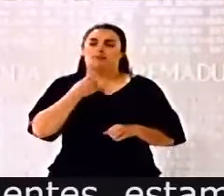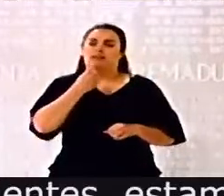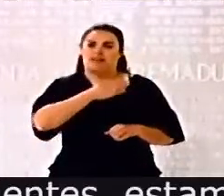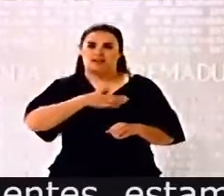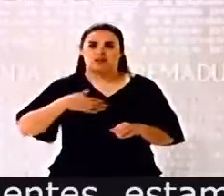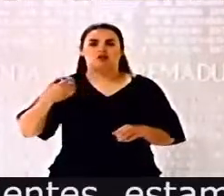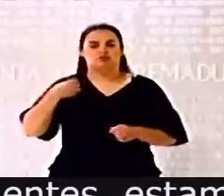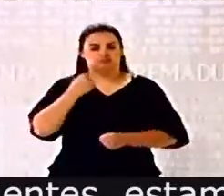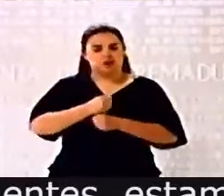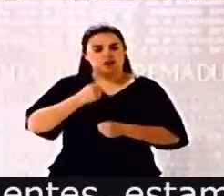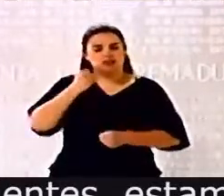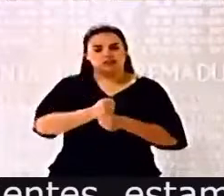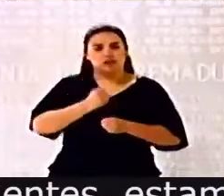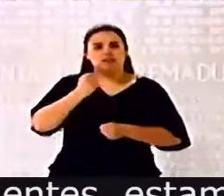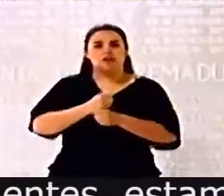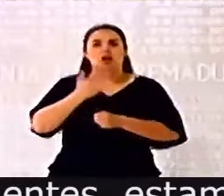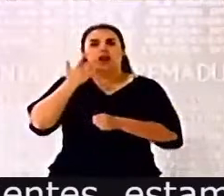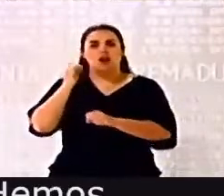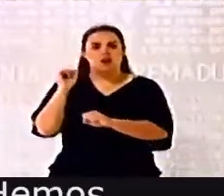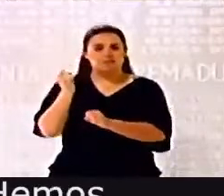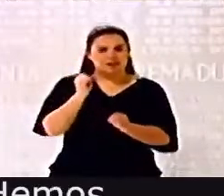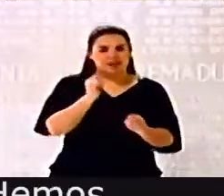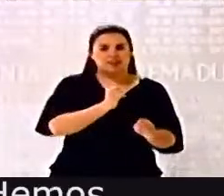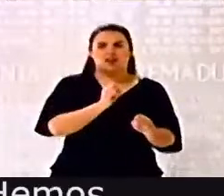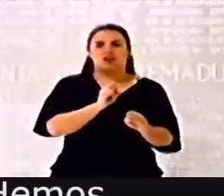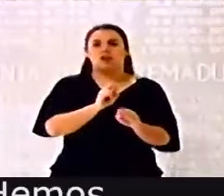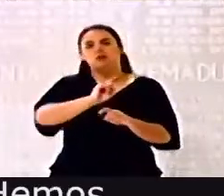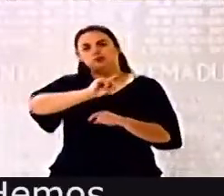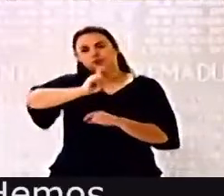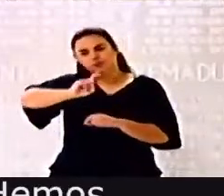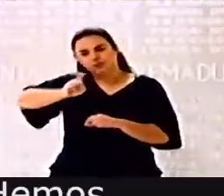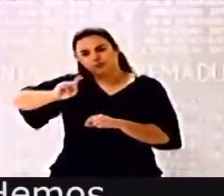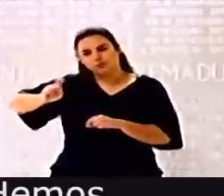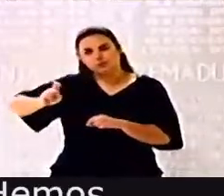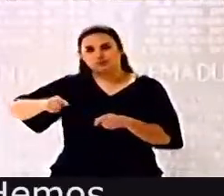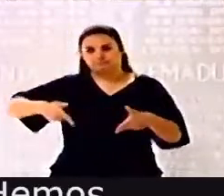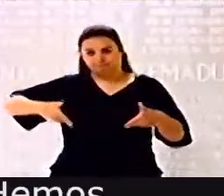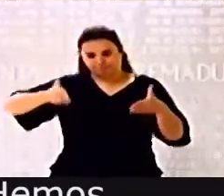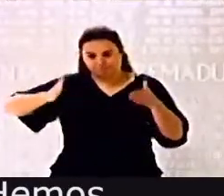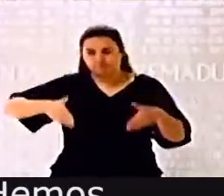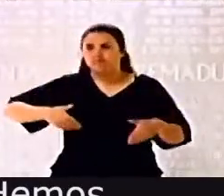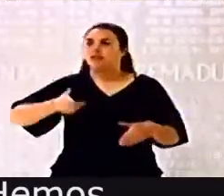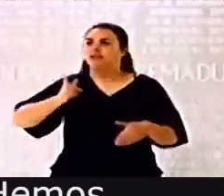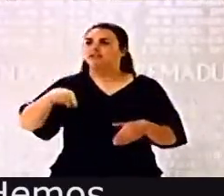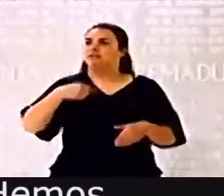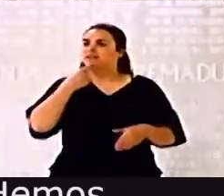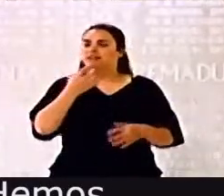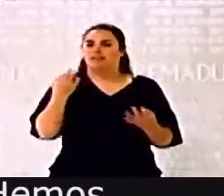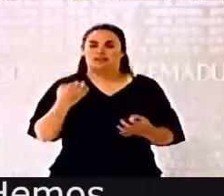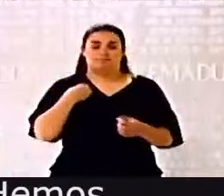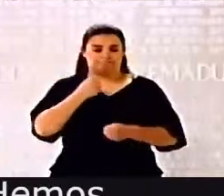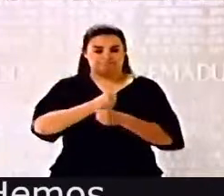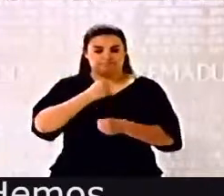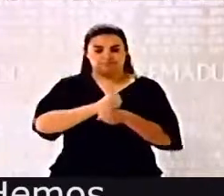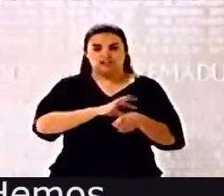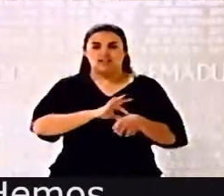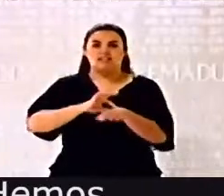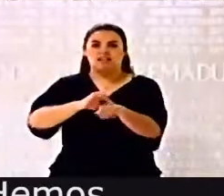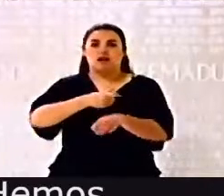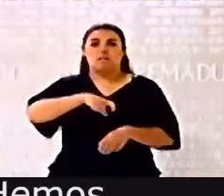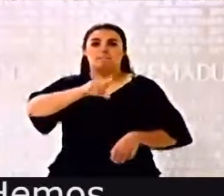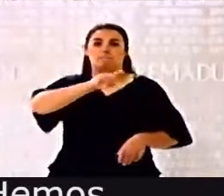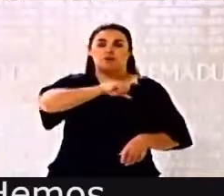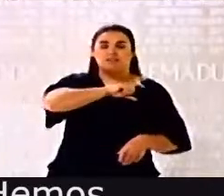hemos trabajado en limpieza en desinfecciones viarias. Les quiero decir que hemos trabajado en guías de policía